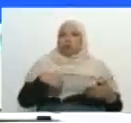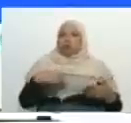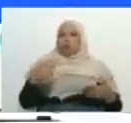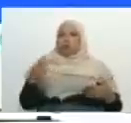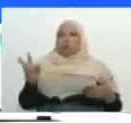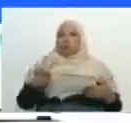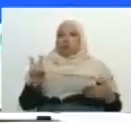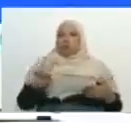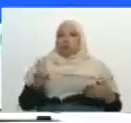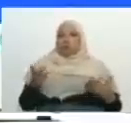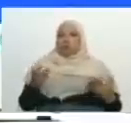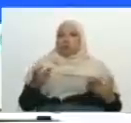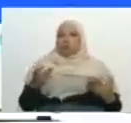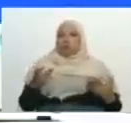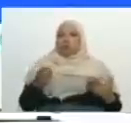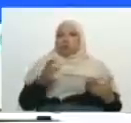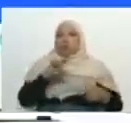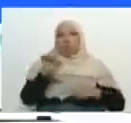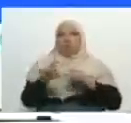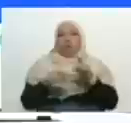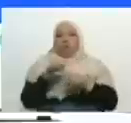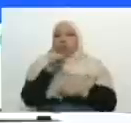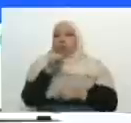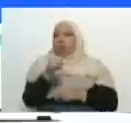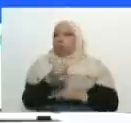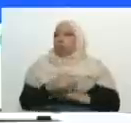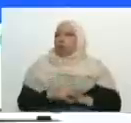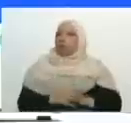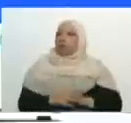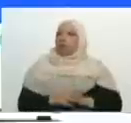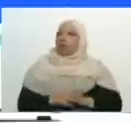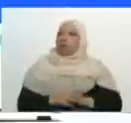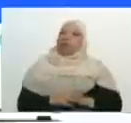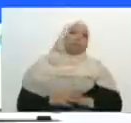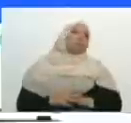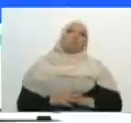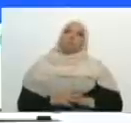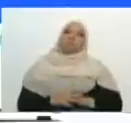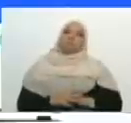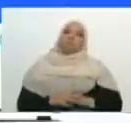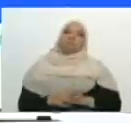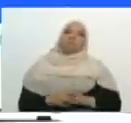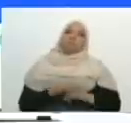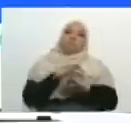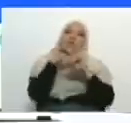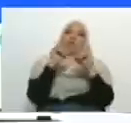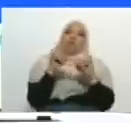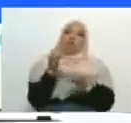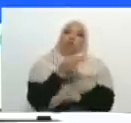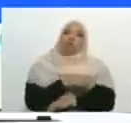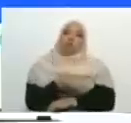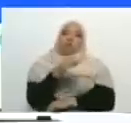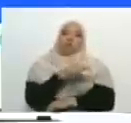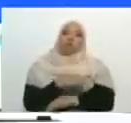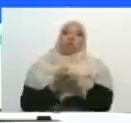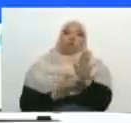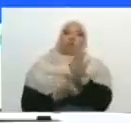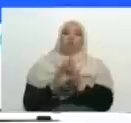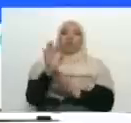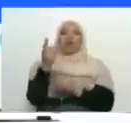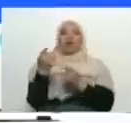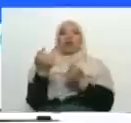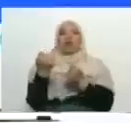república, socavando su soberanía, su integridad territorial, su felicidad social, su desarrollo